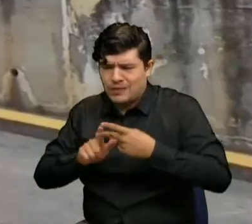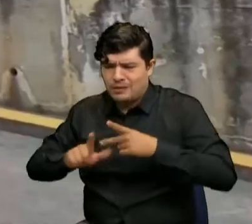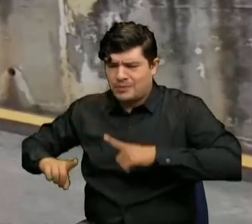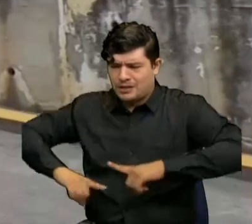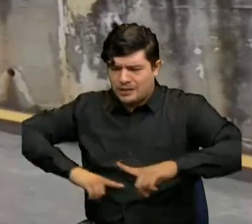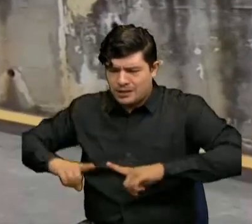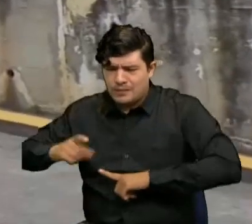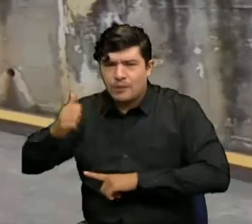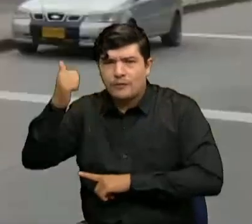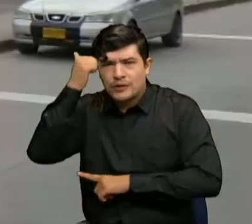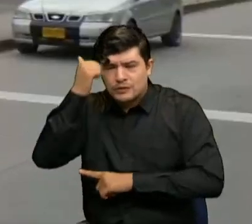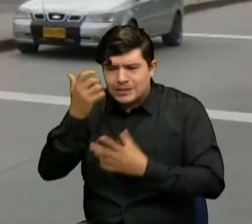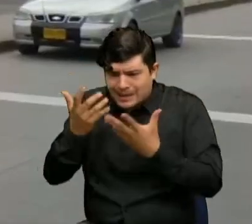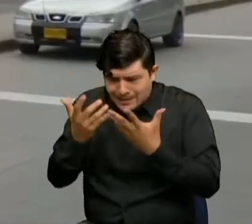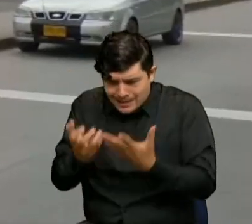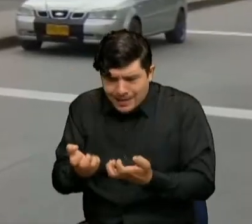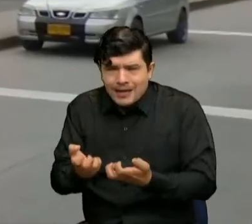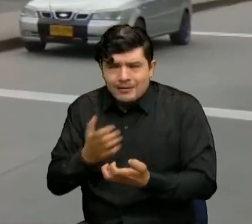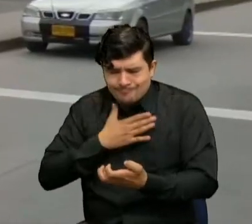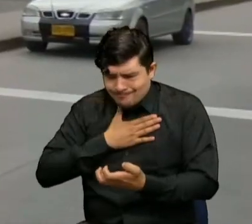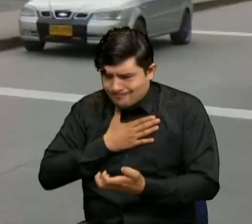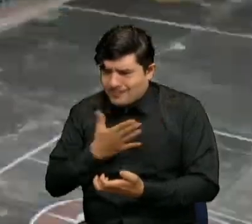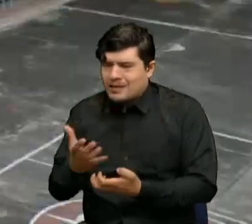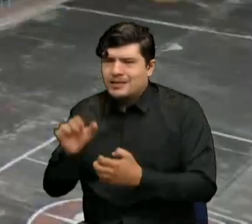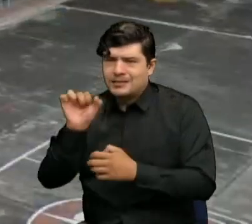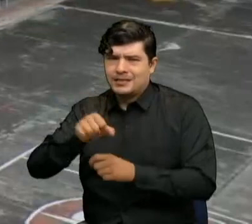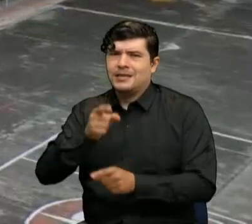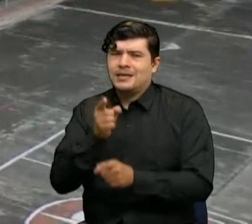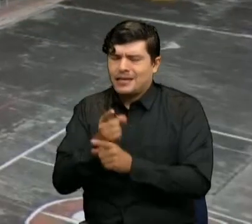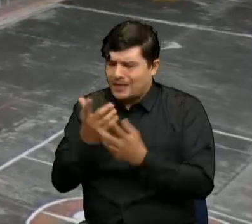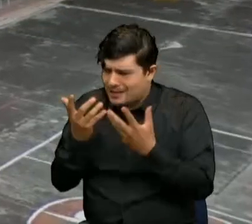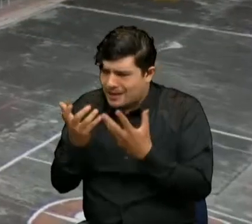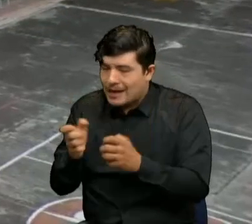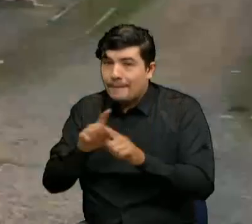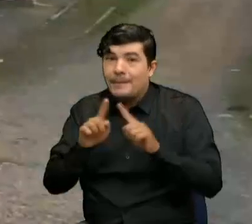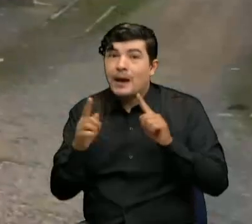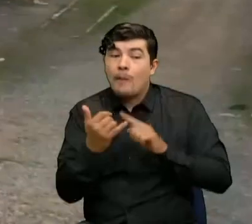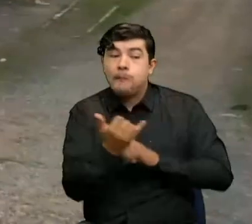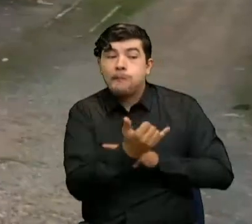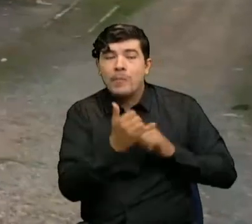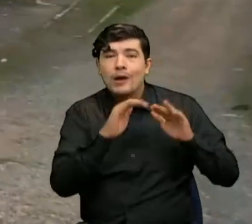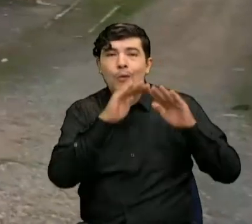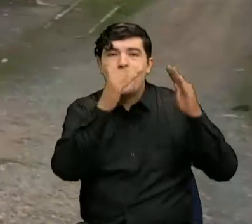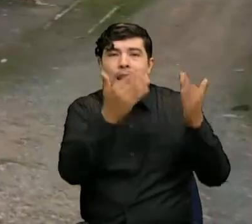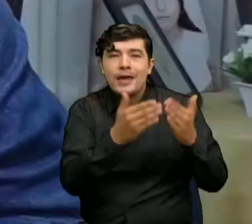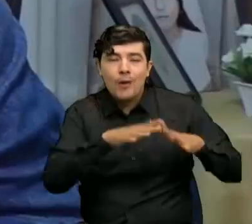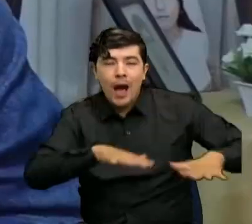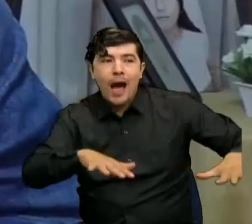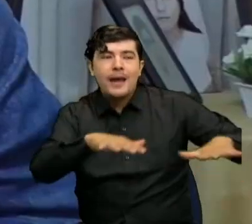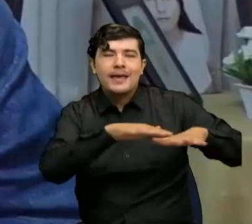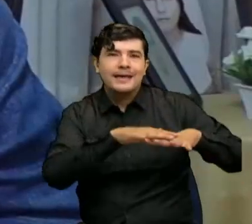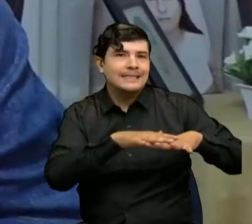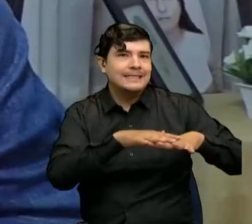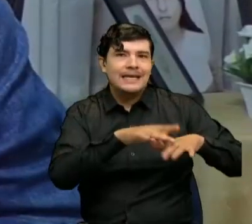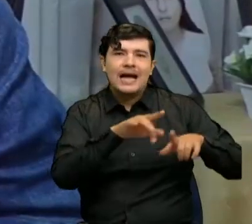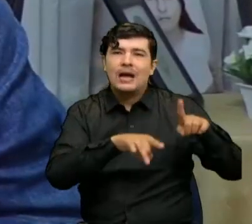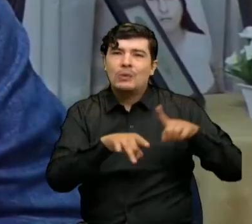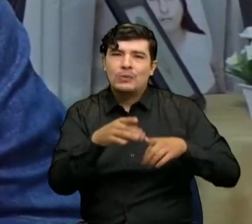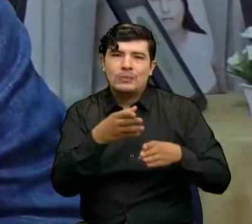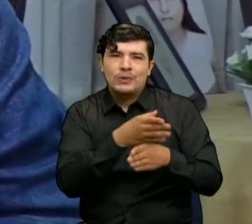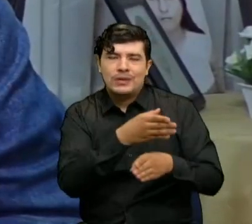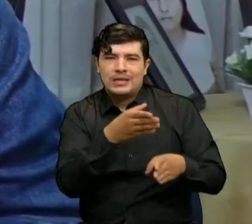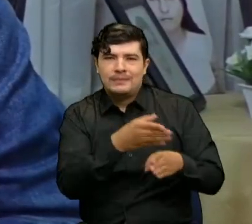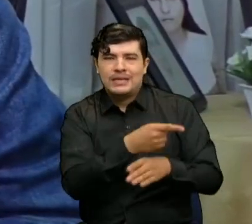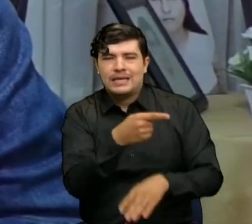docente pero contamos con algunas deficiencias en cuanto a planta física y demás elementos que